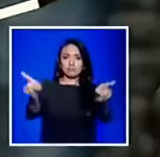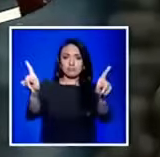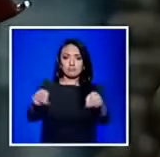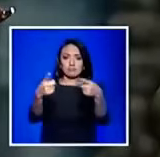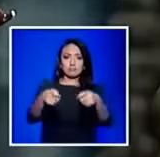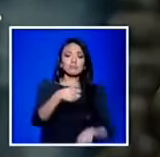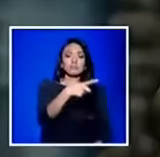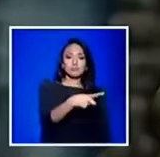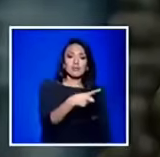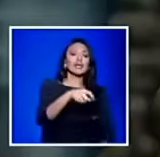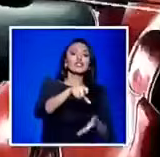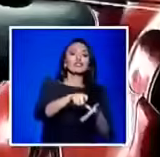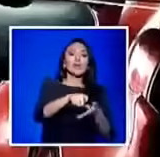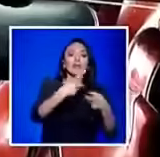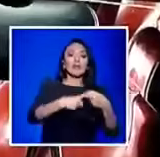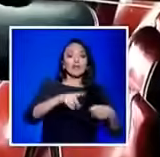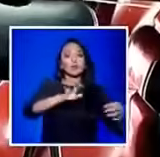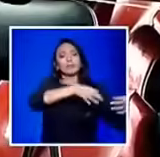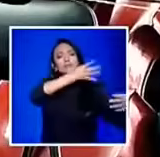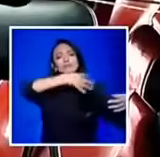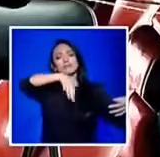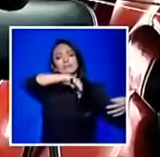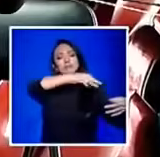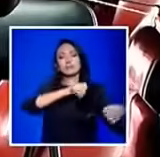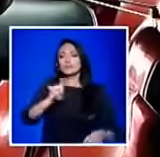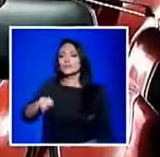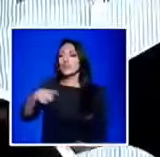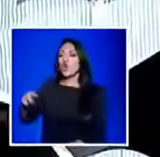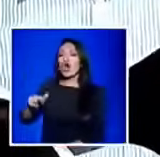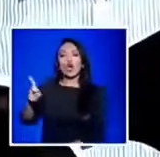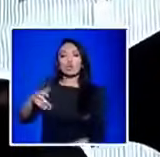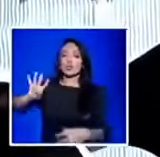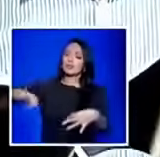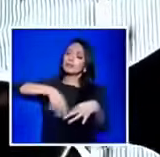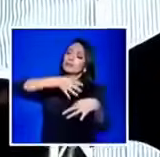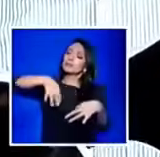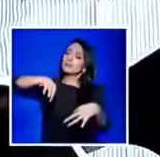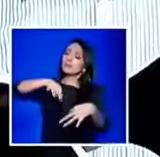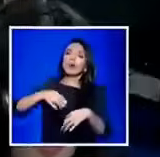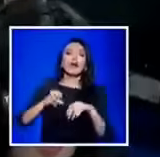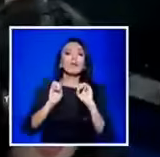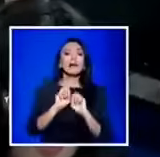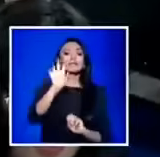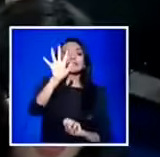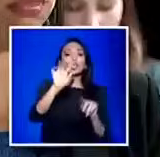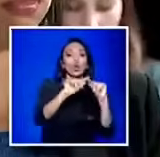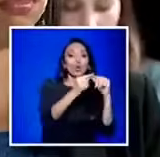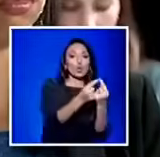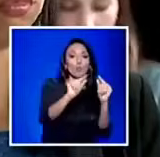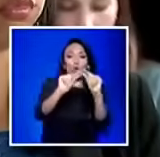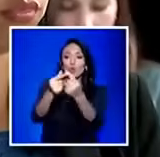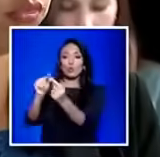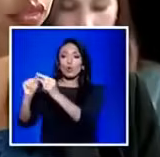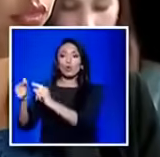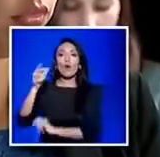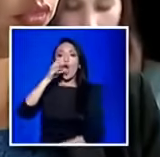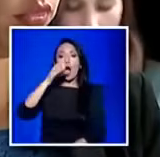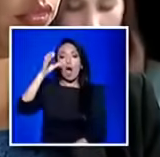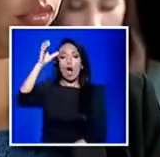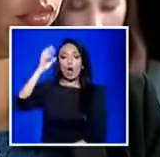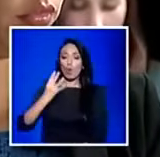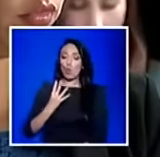Orquesta Sinfónica Ciudad de Quito y la Orquesta Nina Kuru, así como 5 agrupaciones de coros y 4